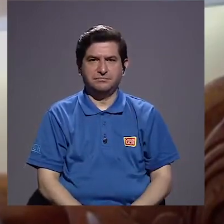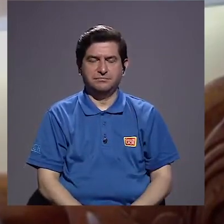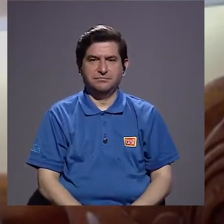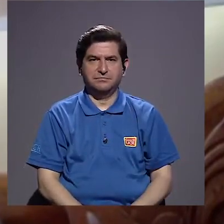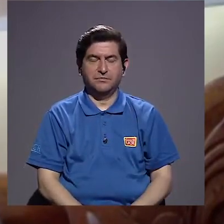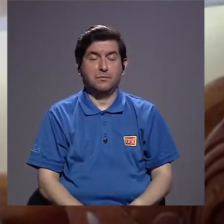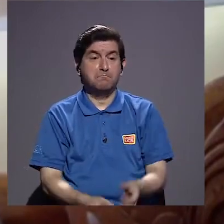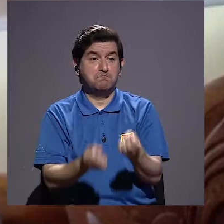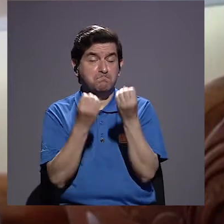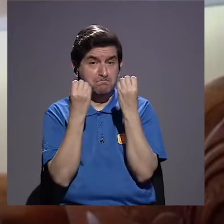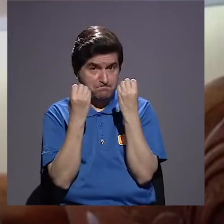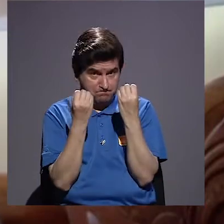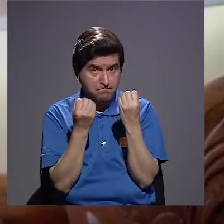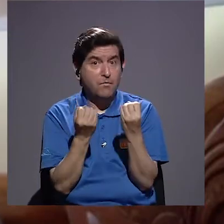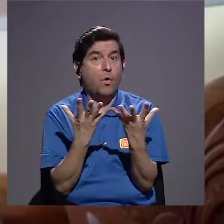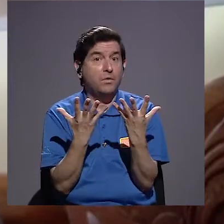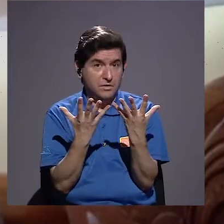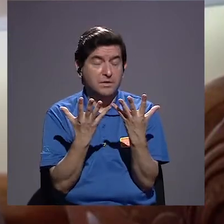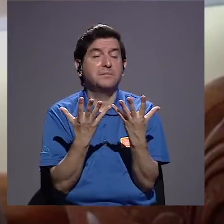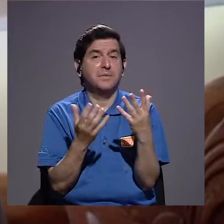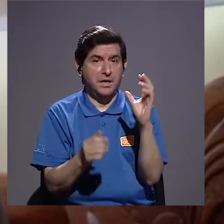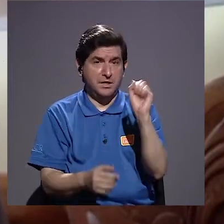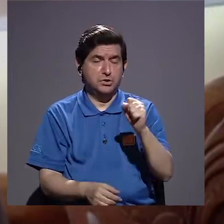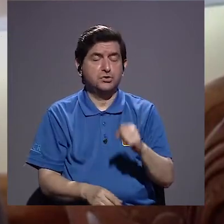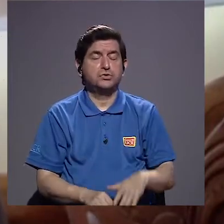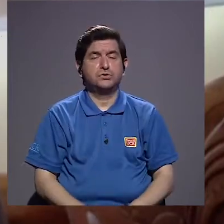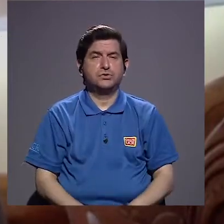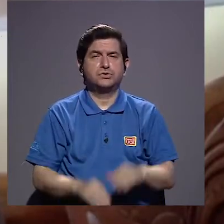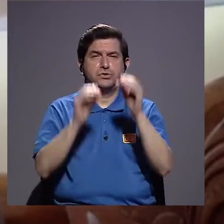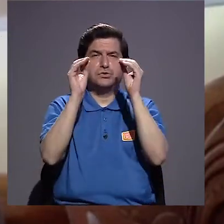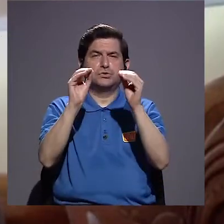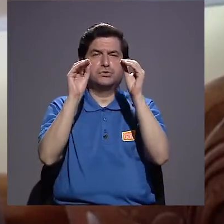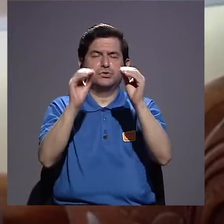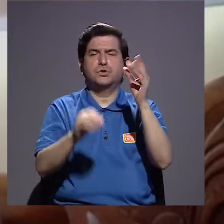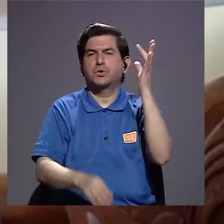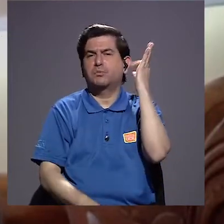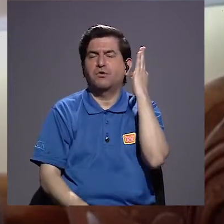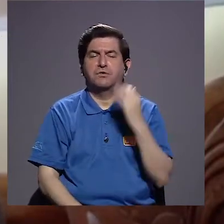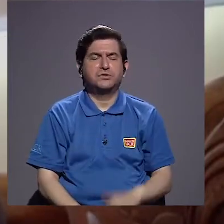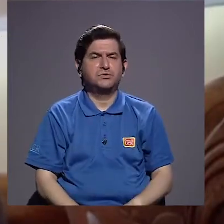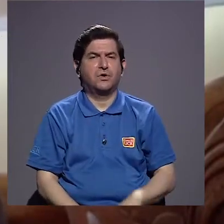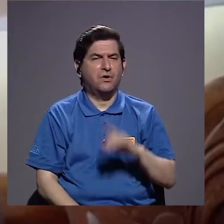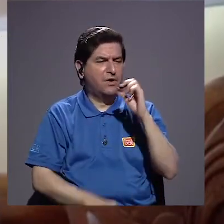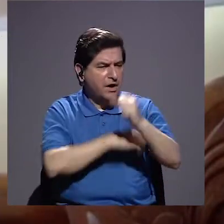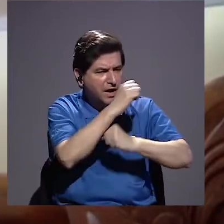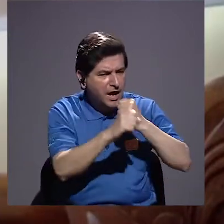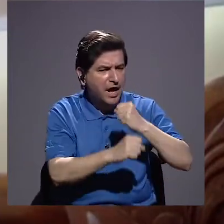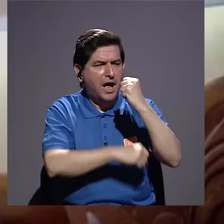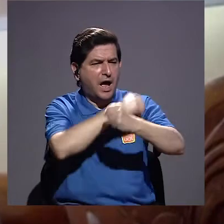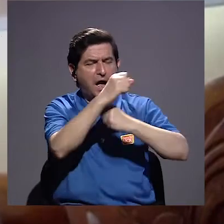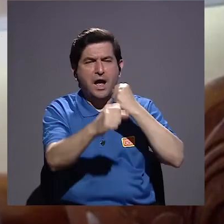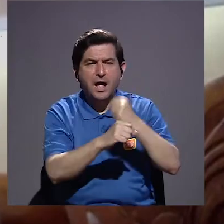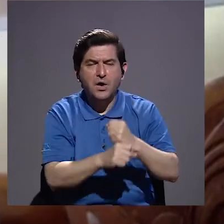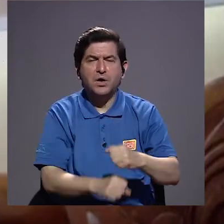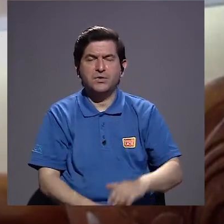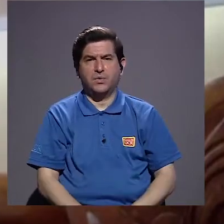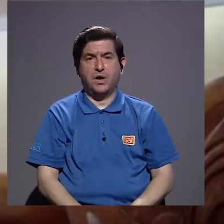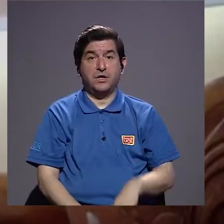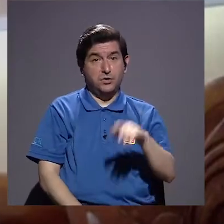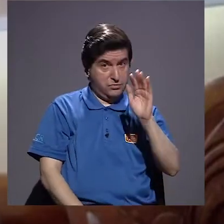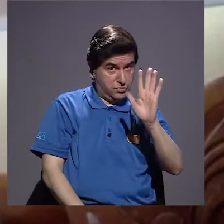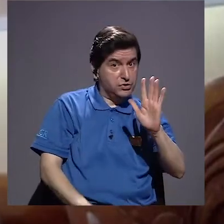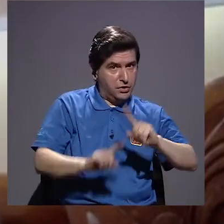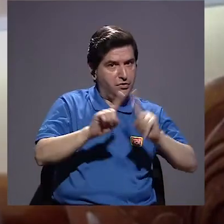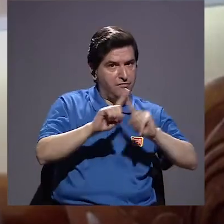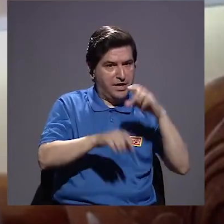enorme cantidad de profesoras, porque eran muchas, cada año eran 5 años y cada año